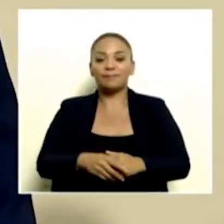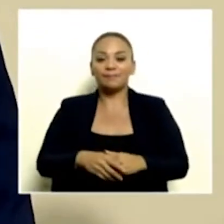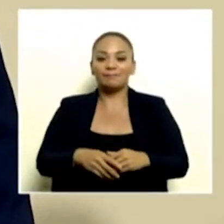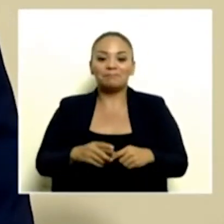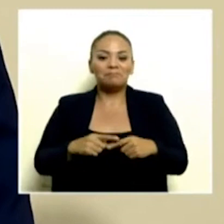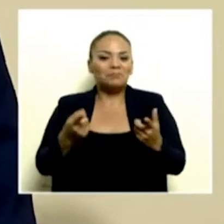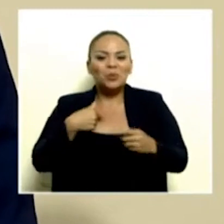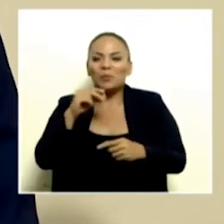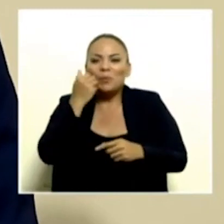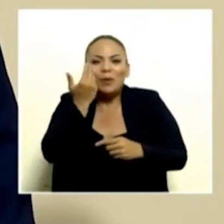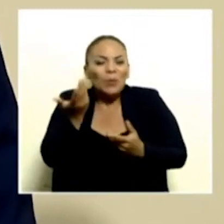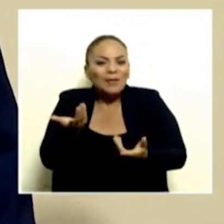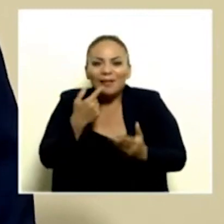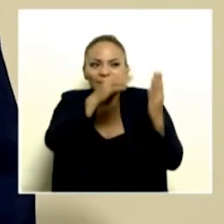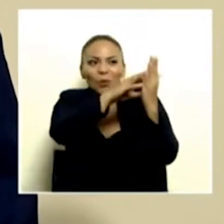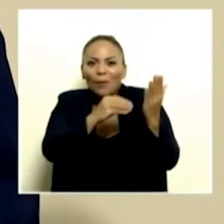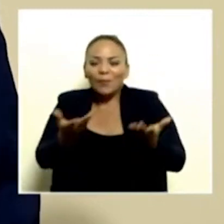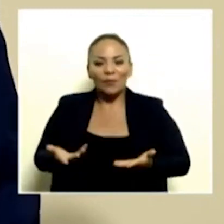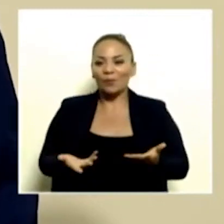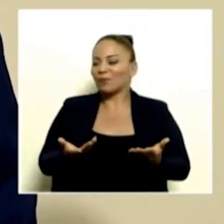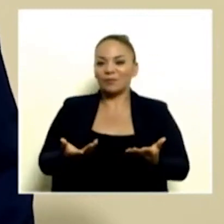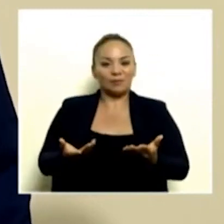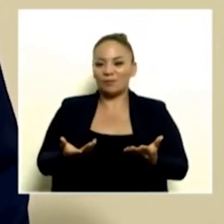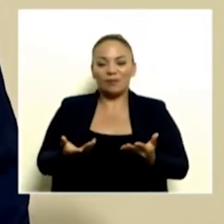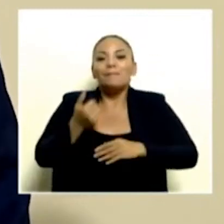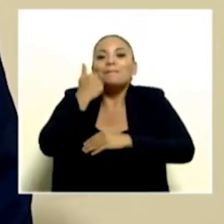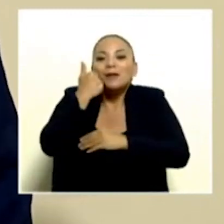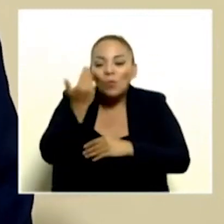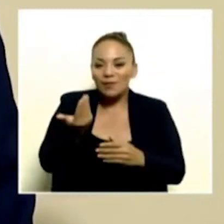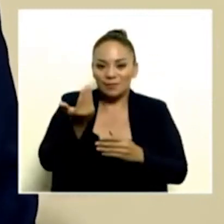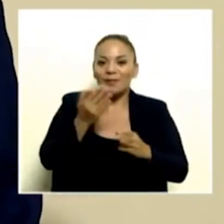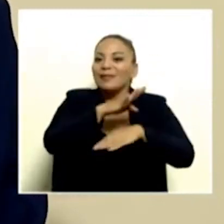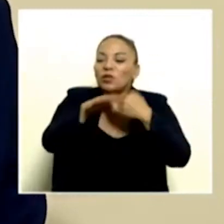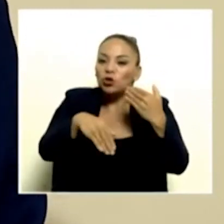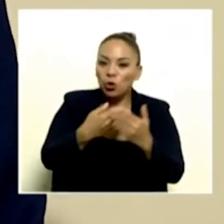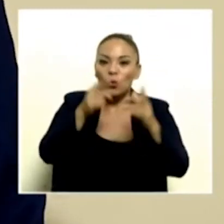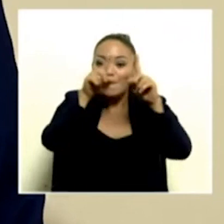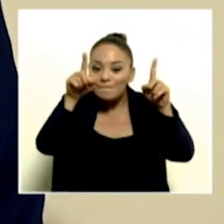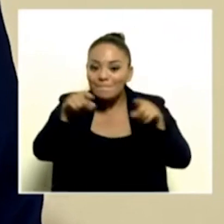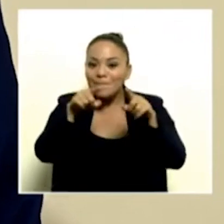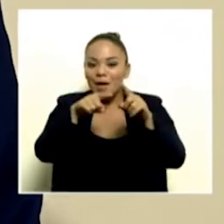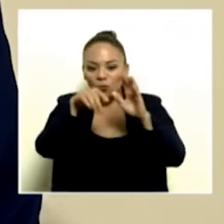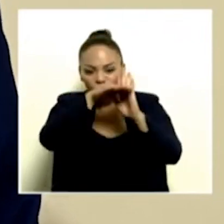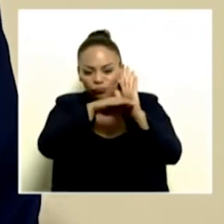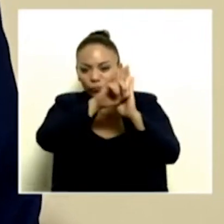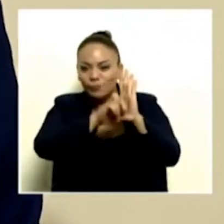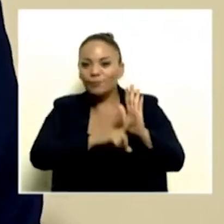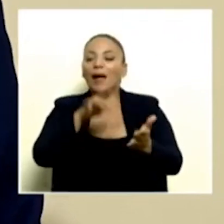a mí no me avergüence lo más mínimo porque sería una vergüenza de todo el marco jurídico costarricense